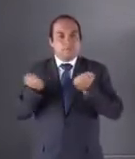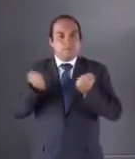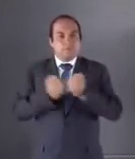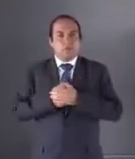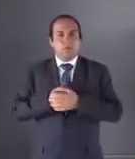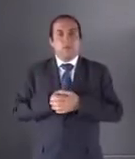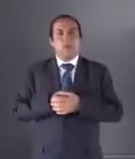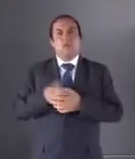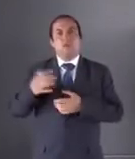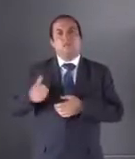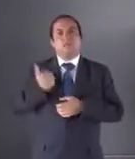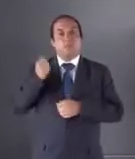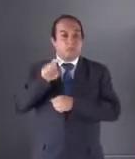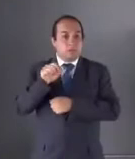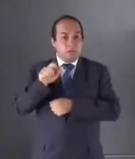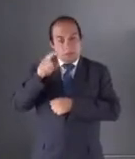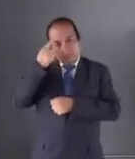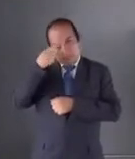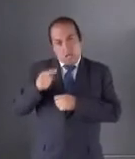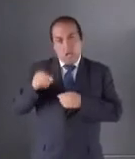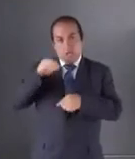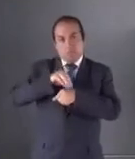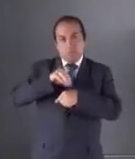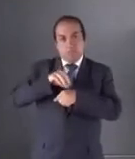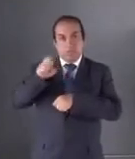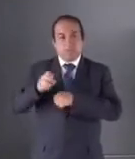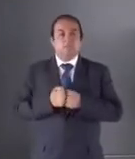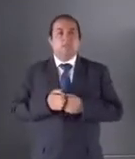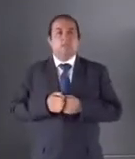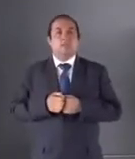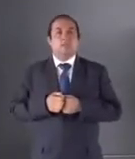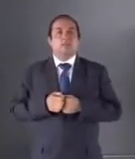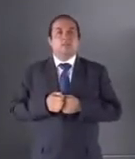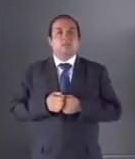aprovechó también para instalar este tipo de equipamiento.